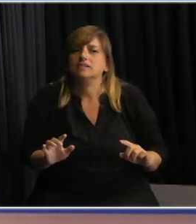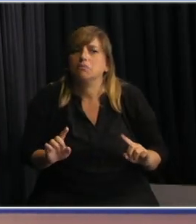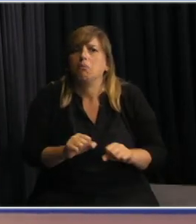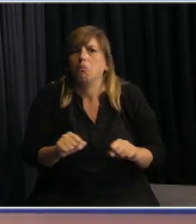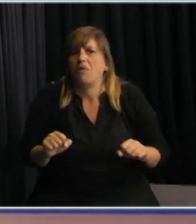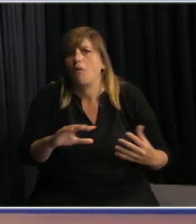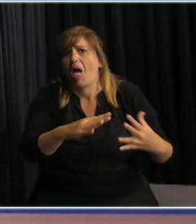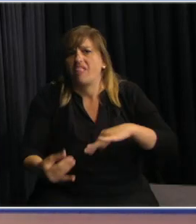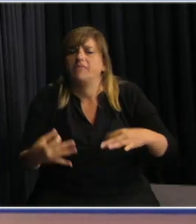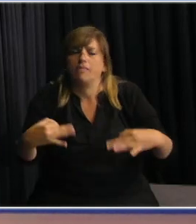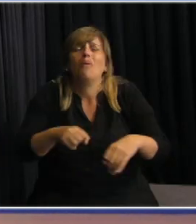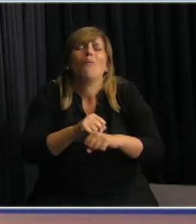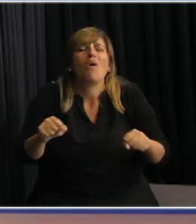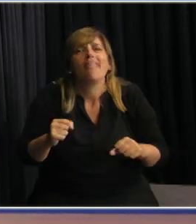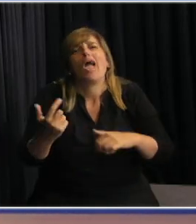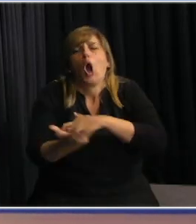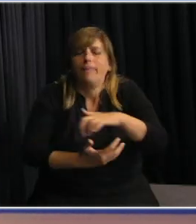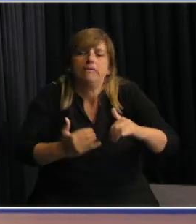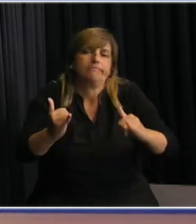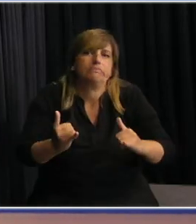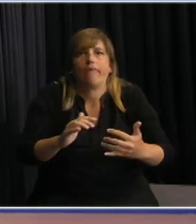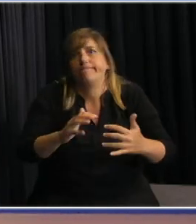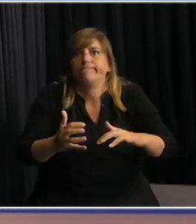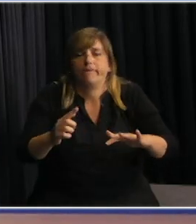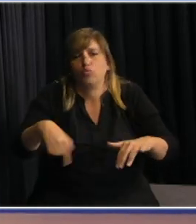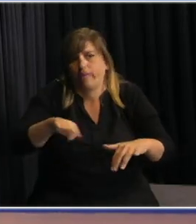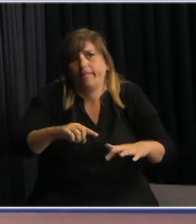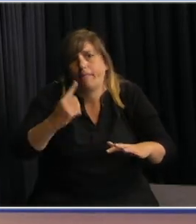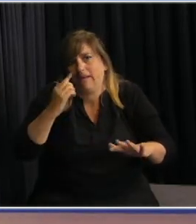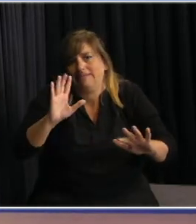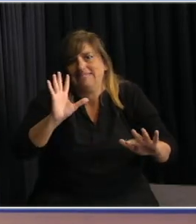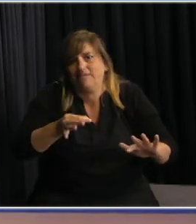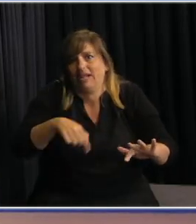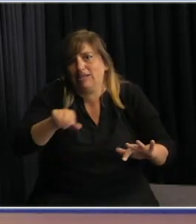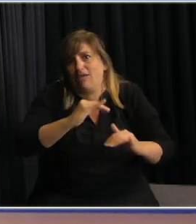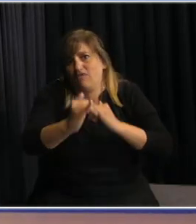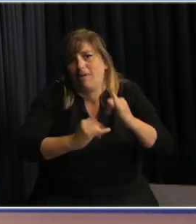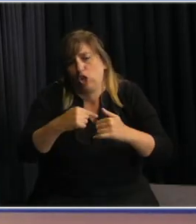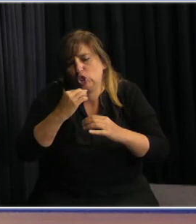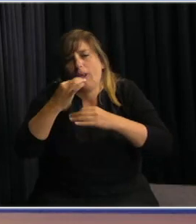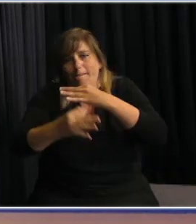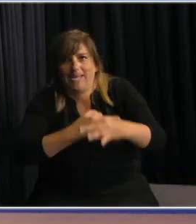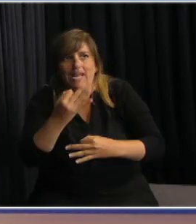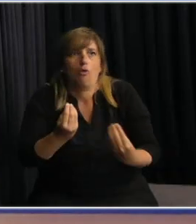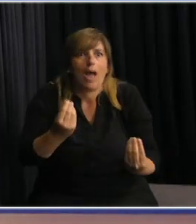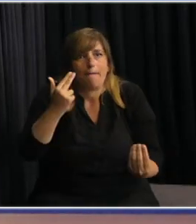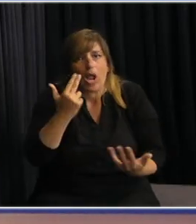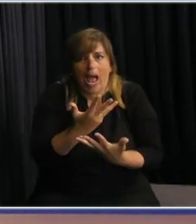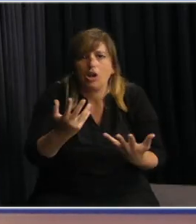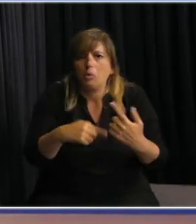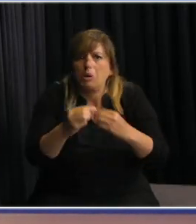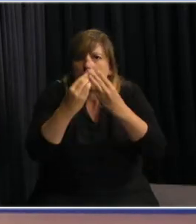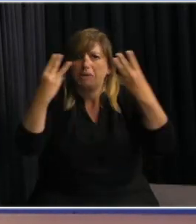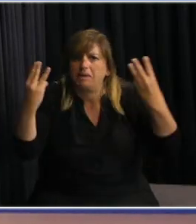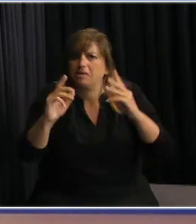complicaciones. Las puede haber. Ustedes informarán en su momento si hay una complicación y nosotros explicaremos, pero de manera general